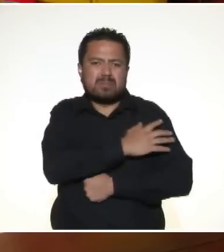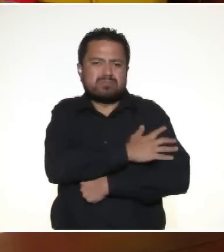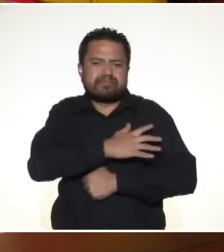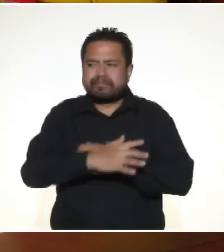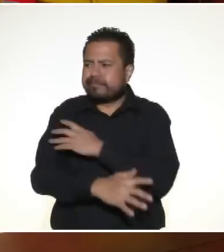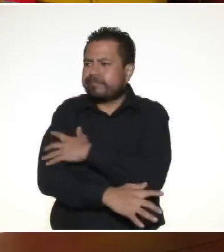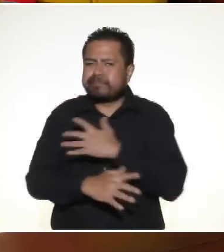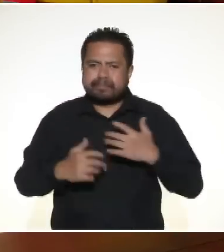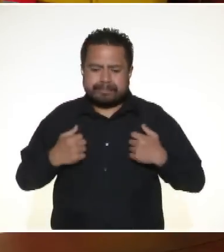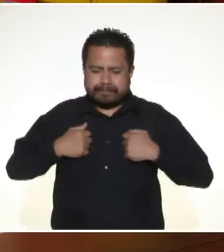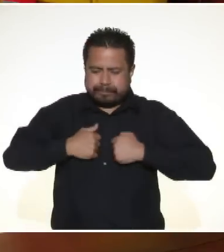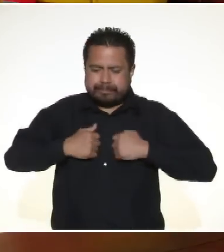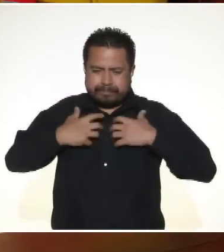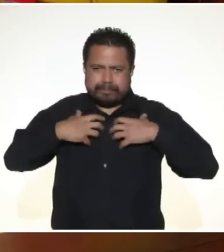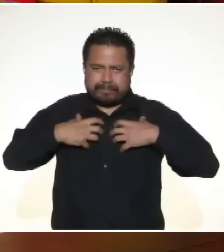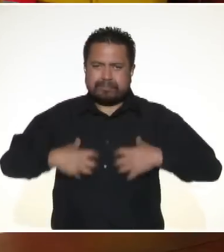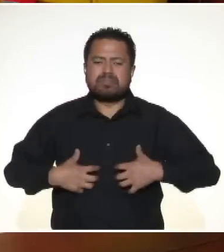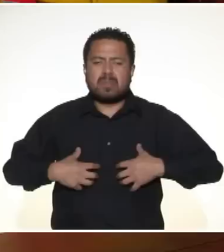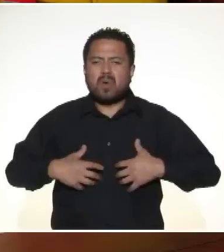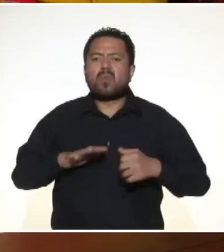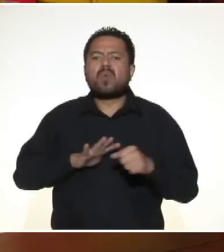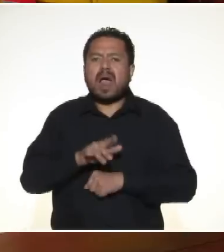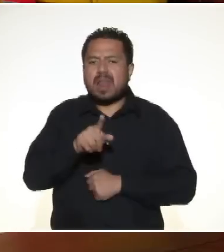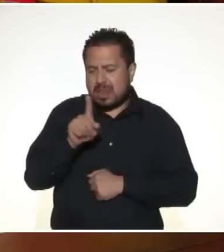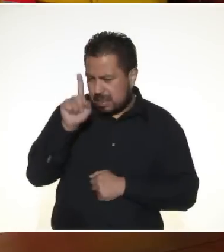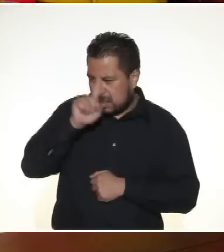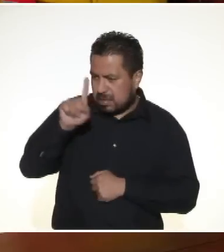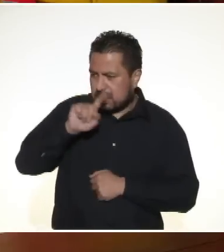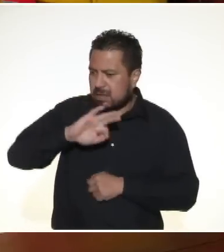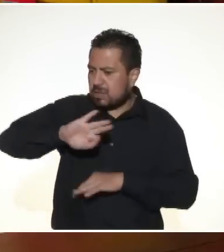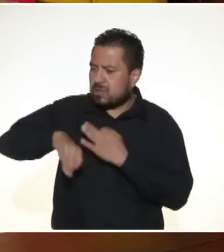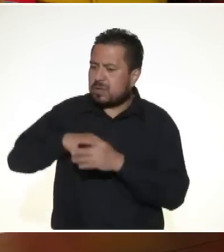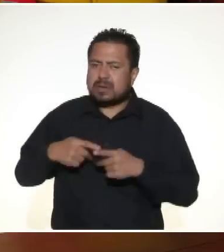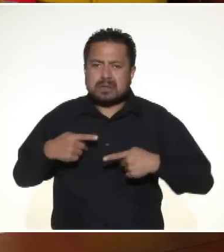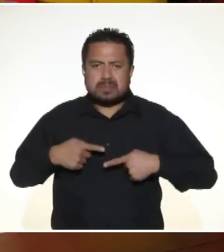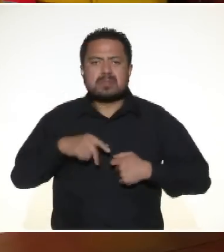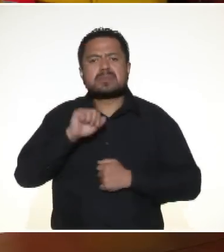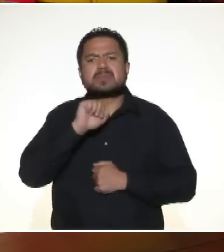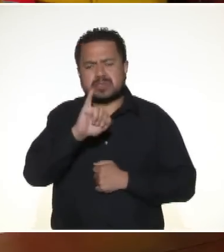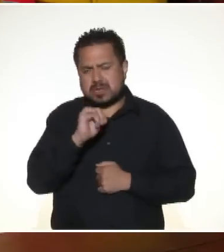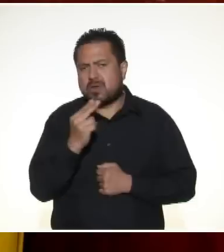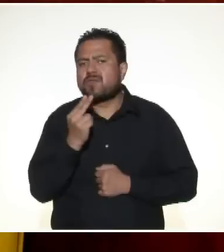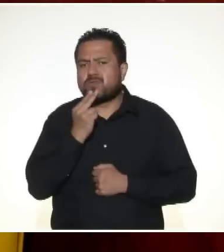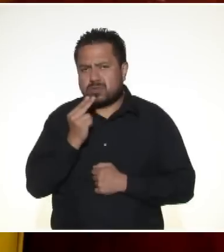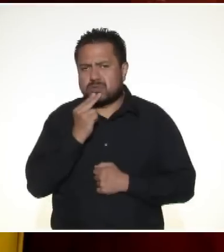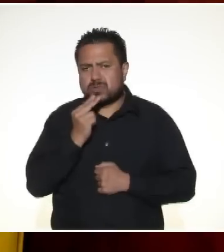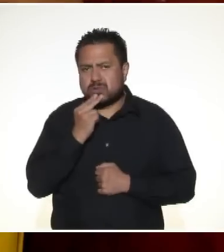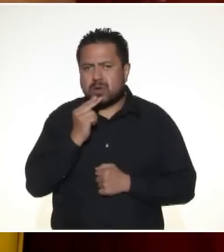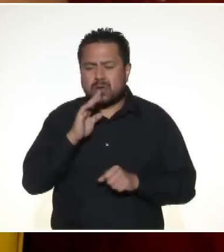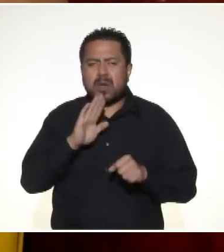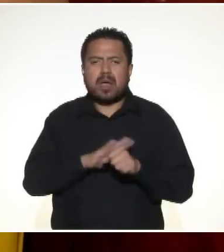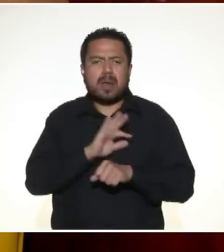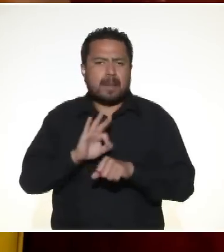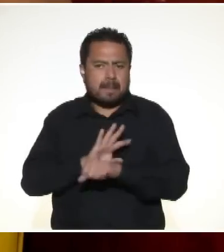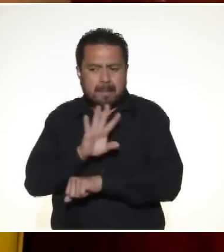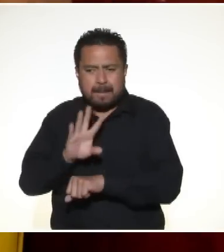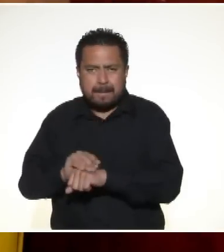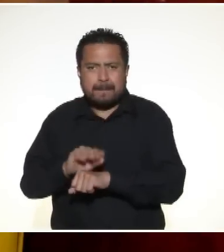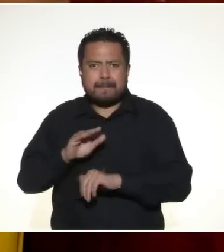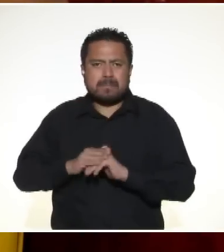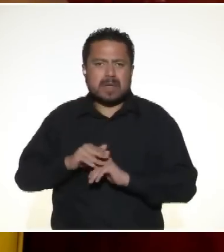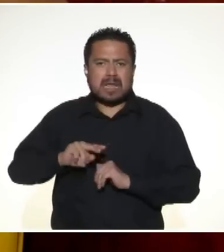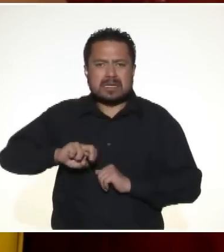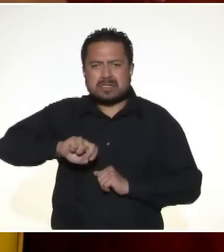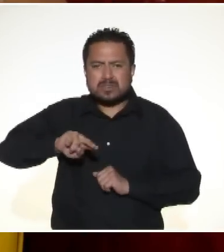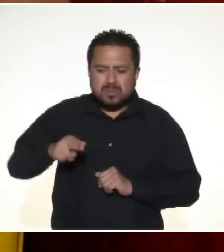los chalecos salvavidas, etcétera? ¿Qué recomendación le puedes dar al público? Sí les funcionan, sobre todo los que les permitan mantener